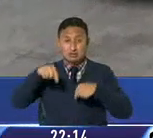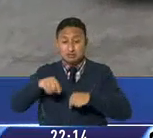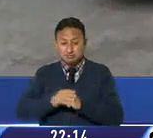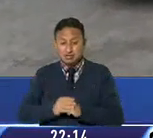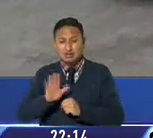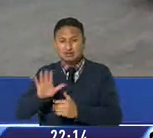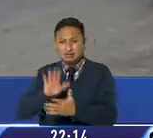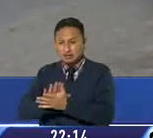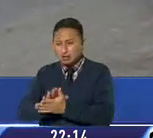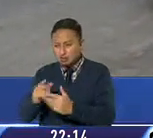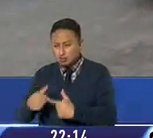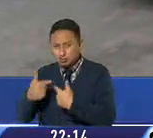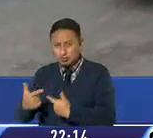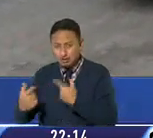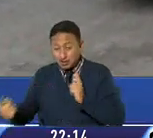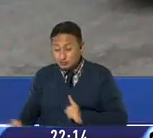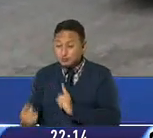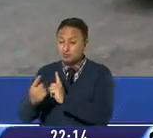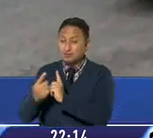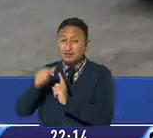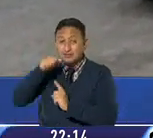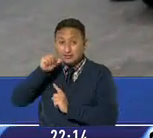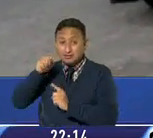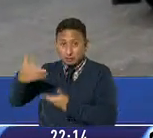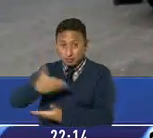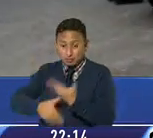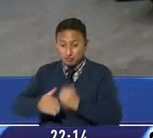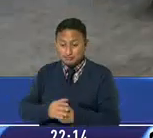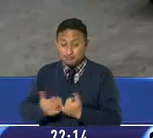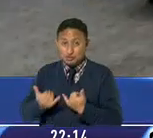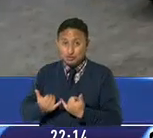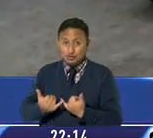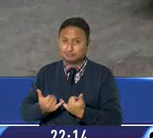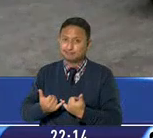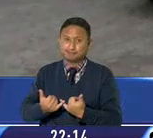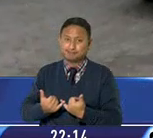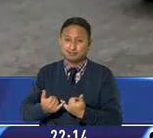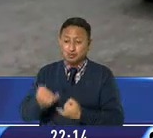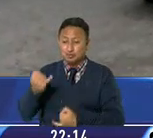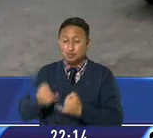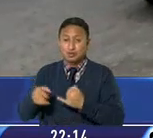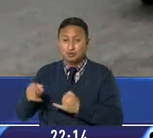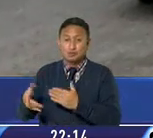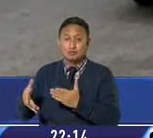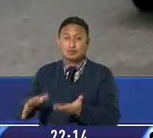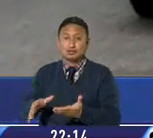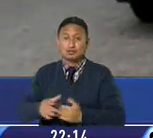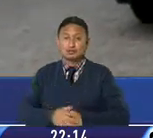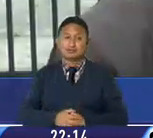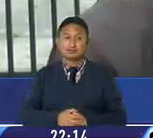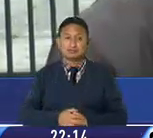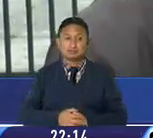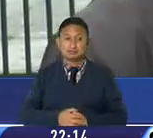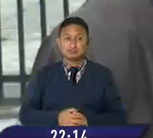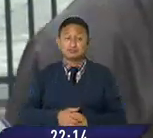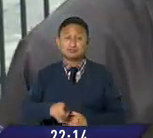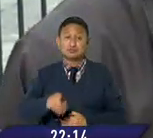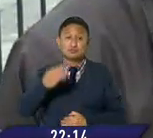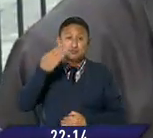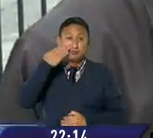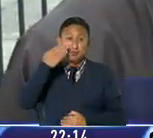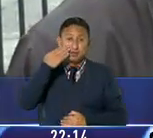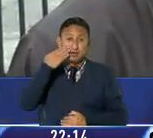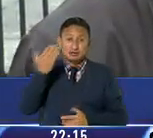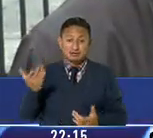labores y encontrarlos para compartir el almuerzo. Este día ya no fue así. El más pequeño partió para no volver jamás. La madre se encontraba